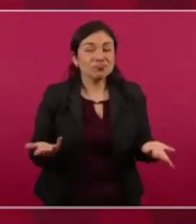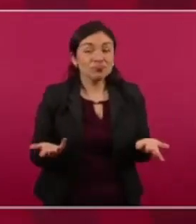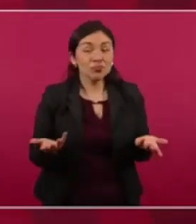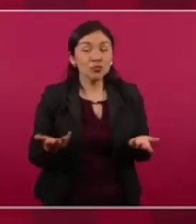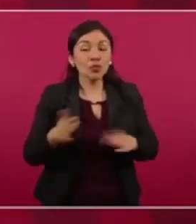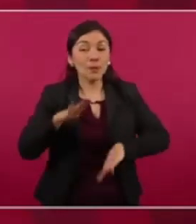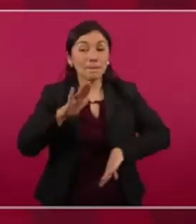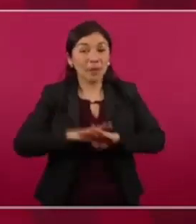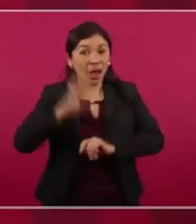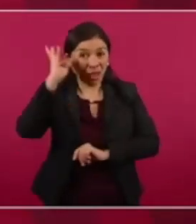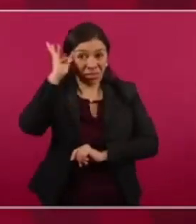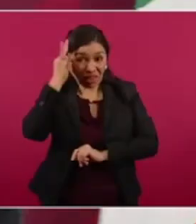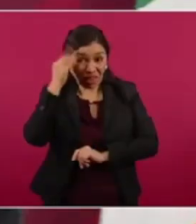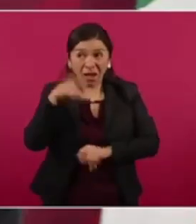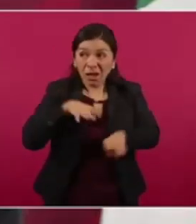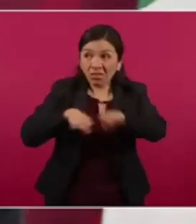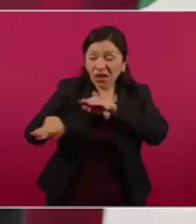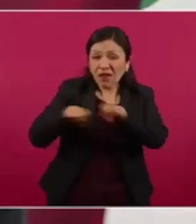a lo tonto